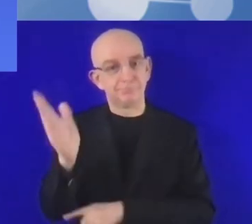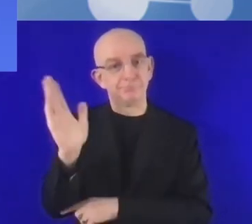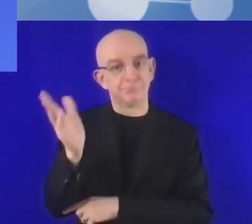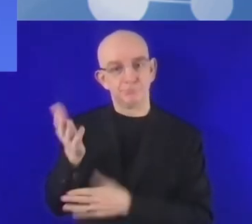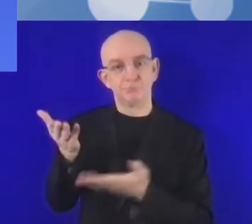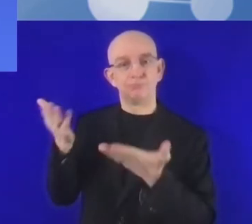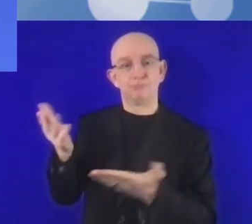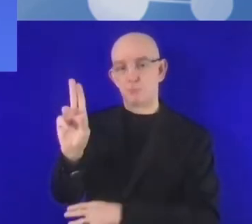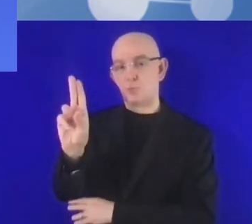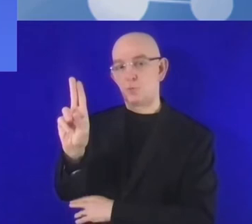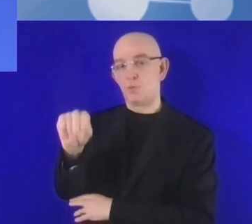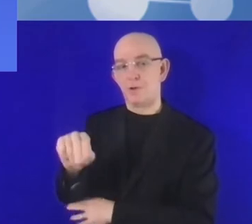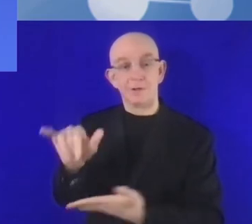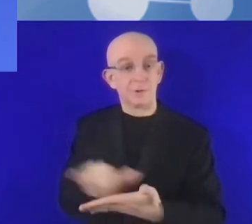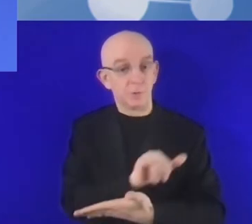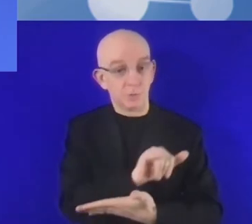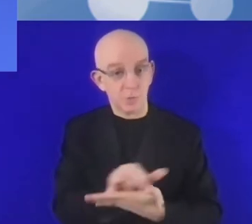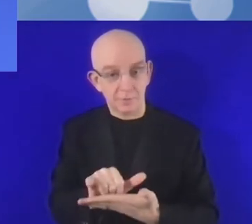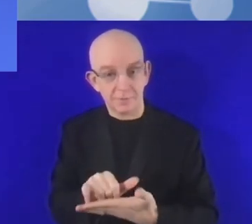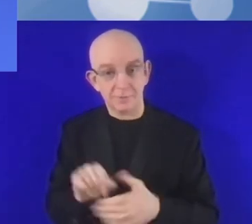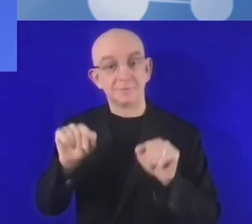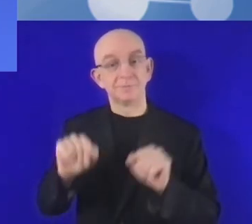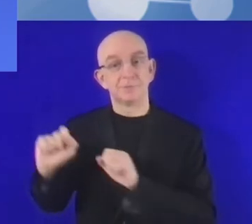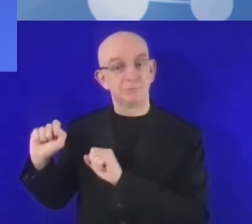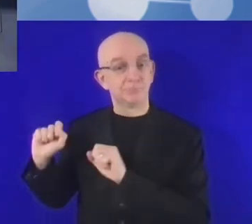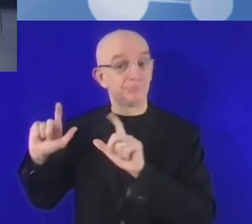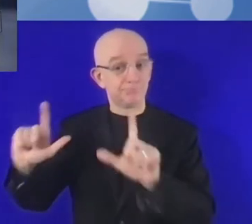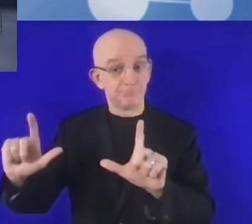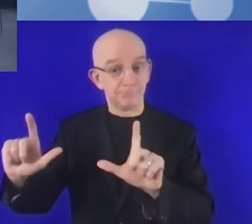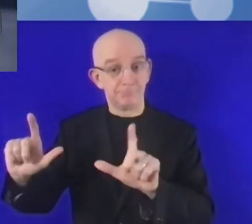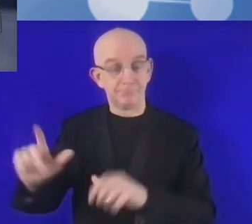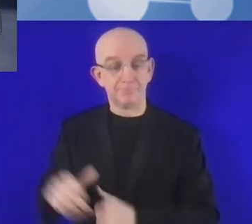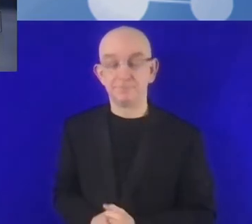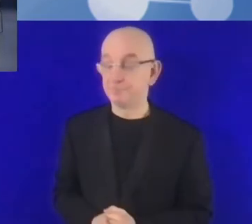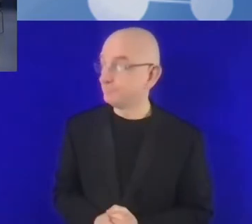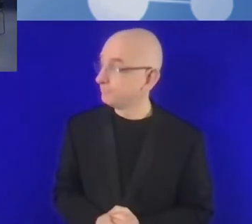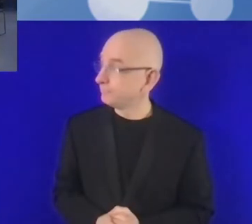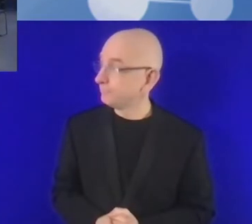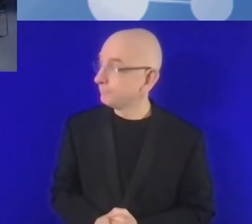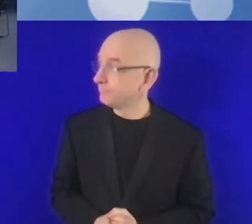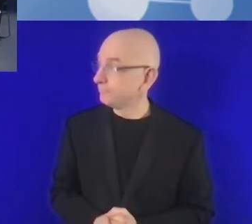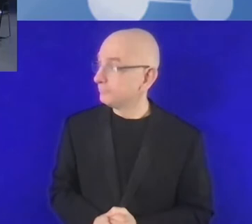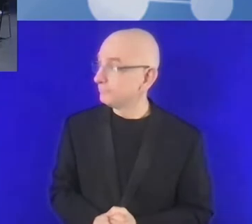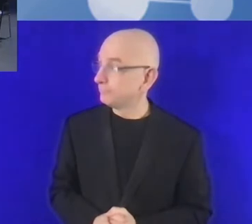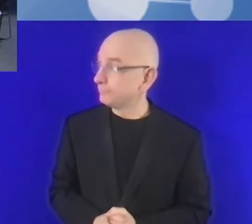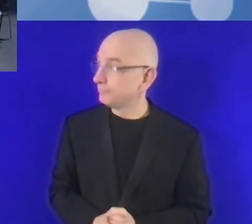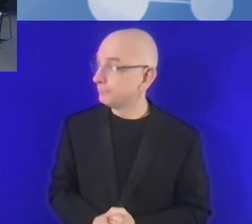embargo, tendremos la oportunidad de escuchar su grabación.